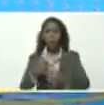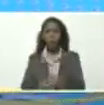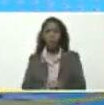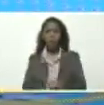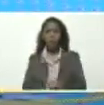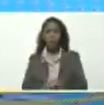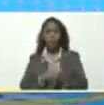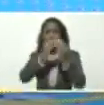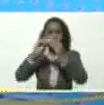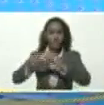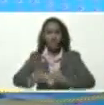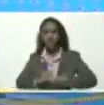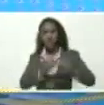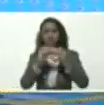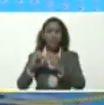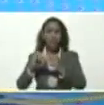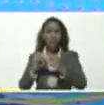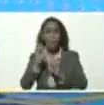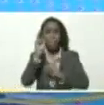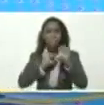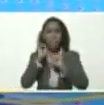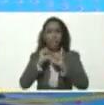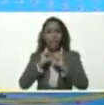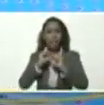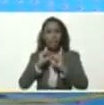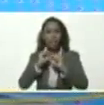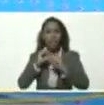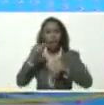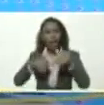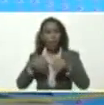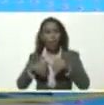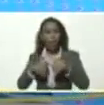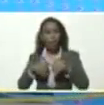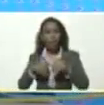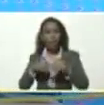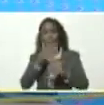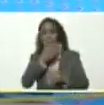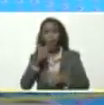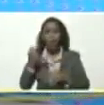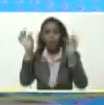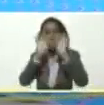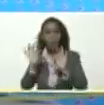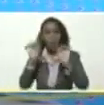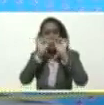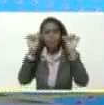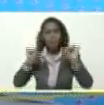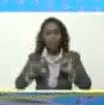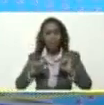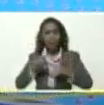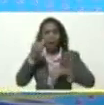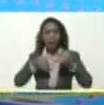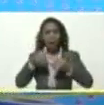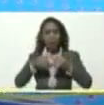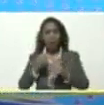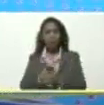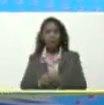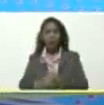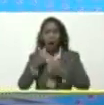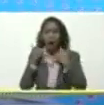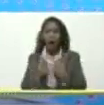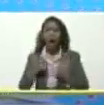Se fabricaron las máquinas electorales. Se mejoró el sistema electoral.